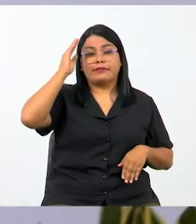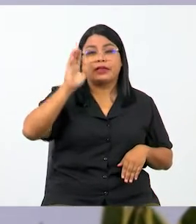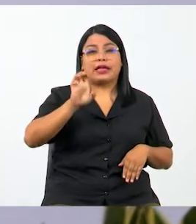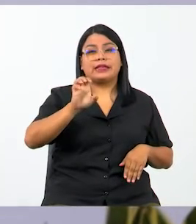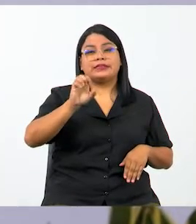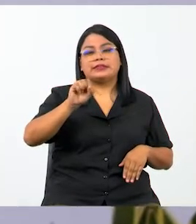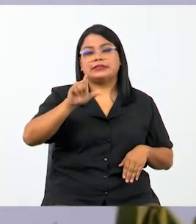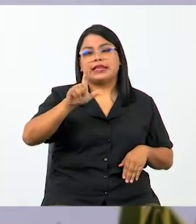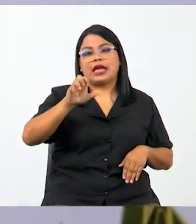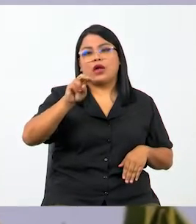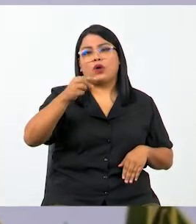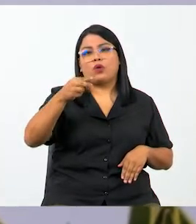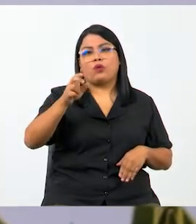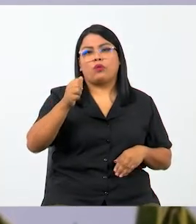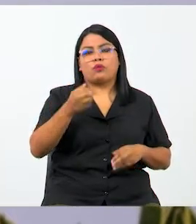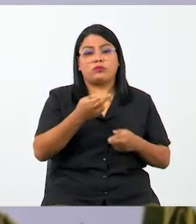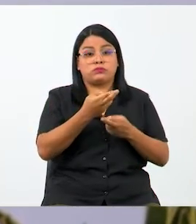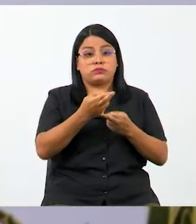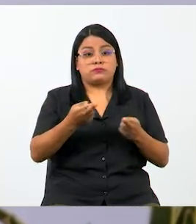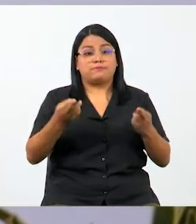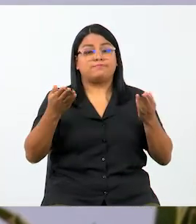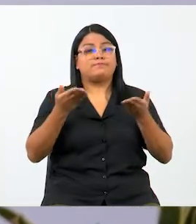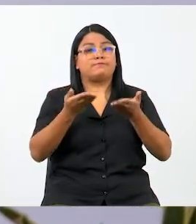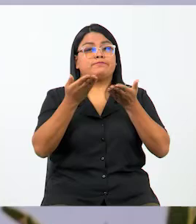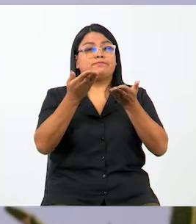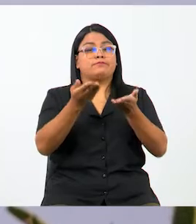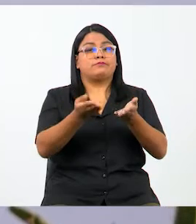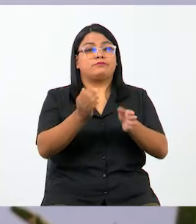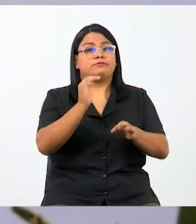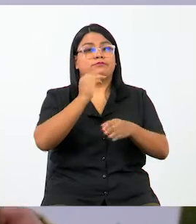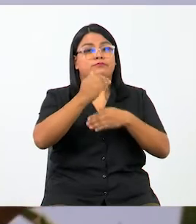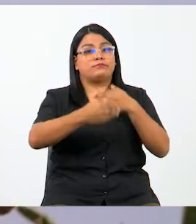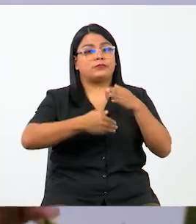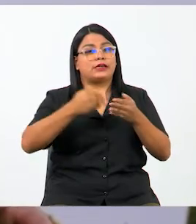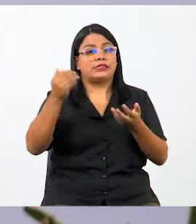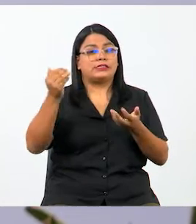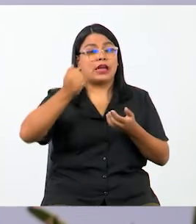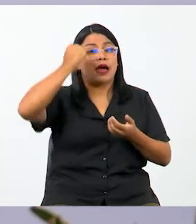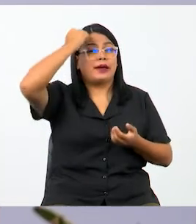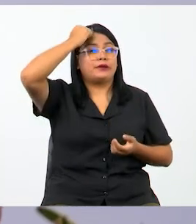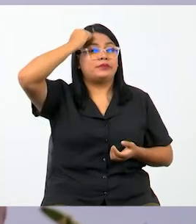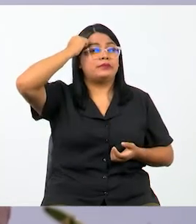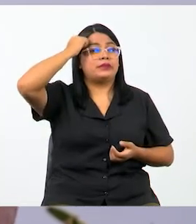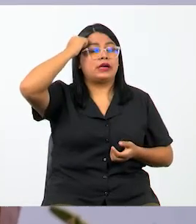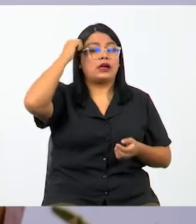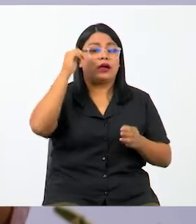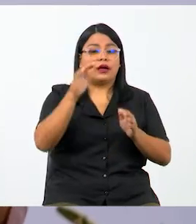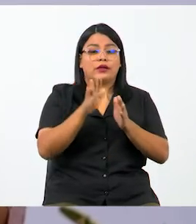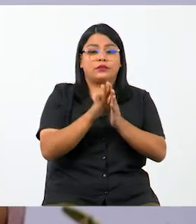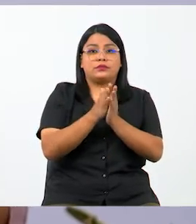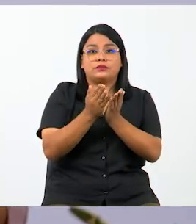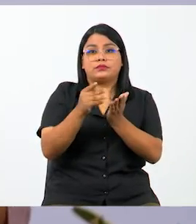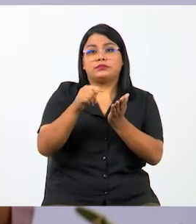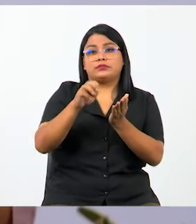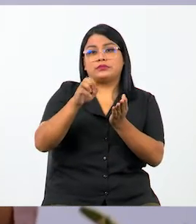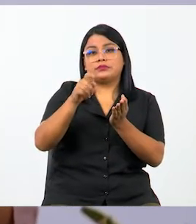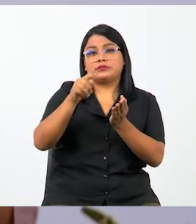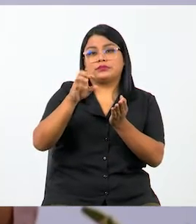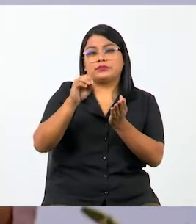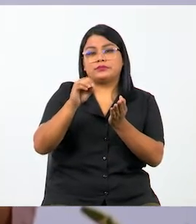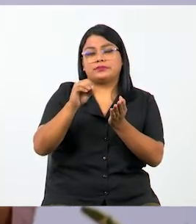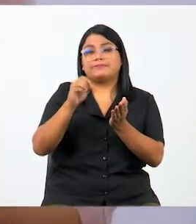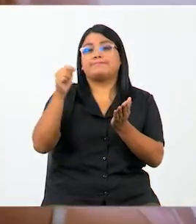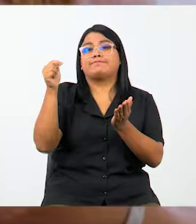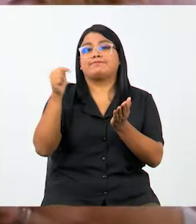recursos para el proceso de enseñanza-aprendizaje. El libro de texto es uno de ellos. Entonces, ¿qué es la guía